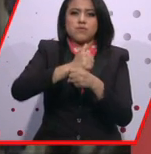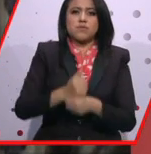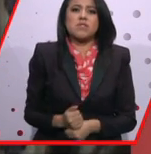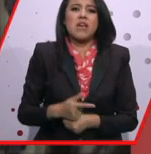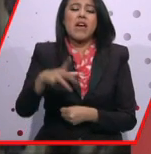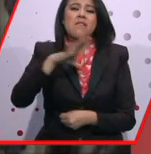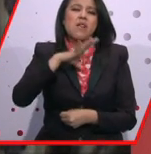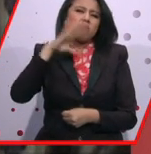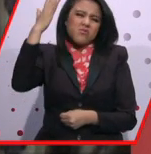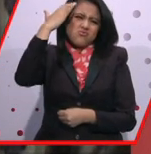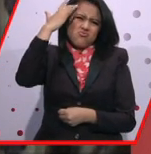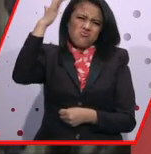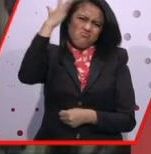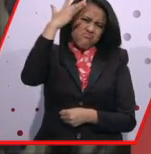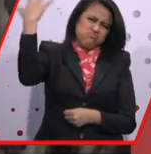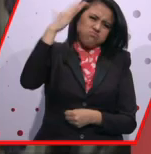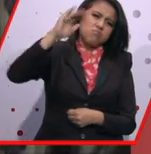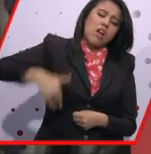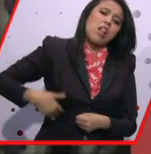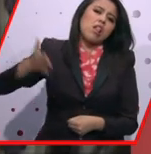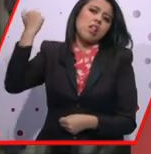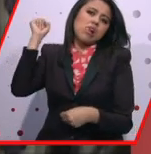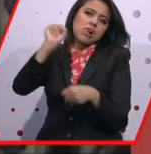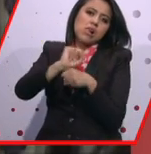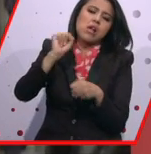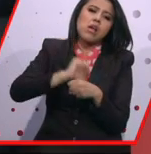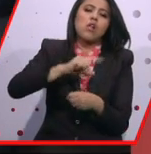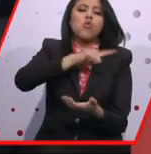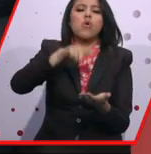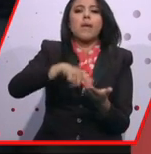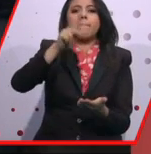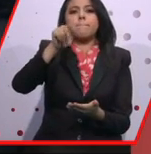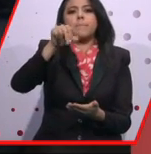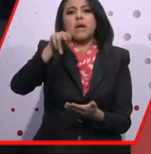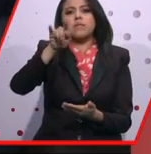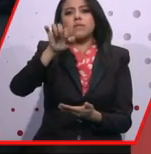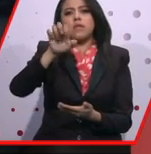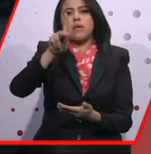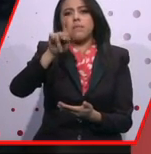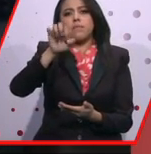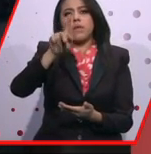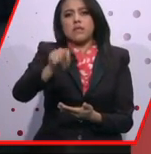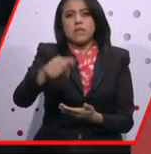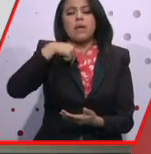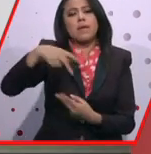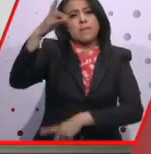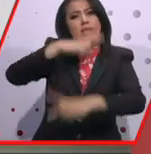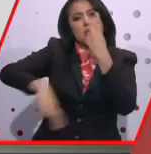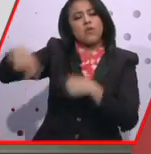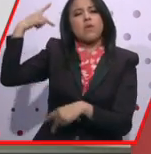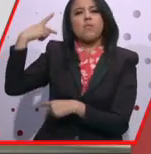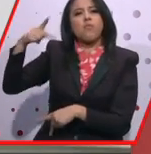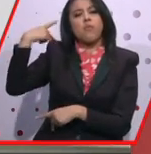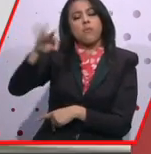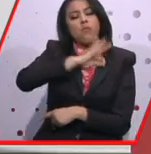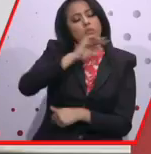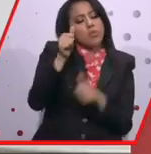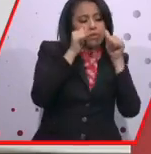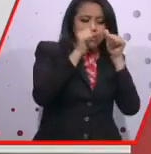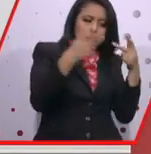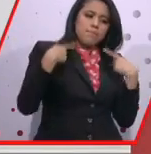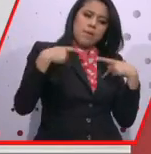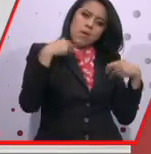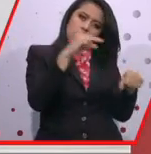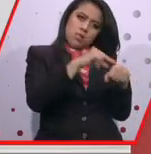sufrido un golpe en la cabeza semanas antes en su natal Pantepec, así que lo trasladaron a la capital poblana para que fuera atendido